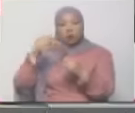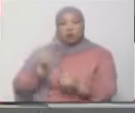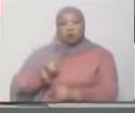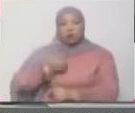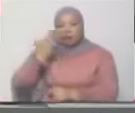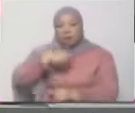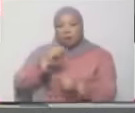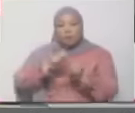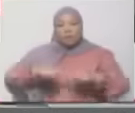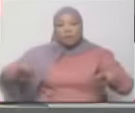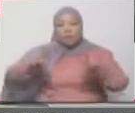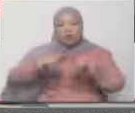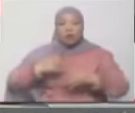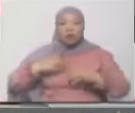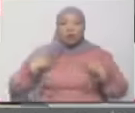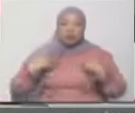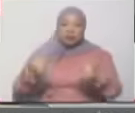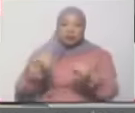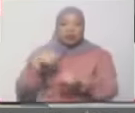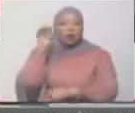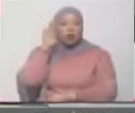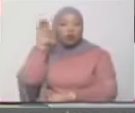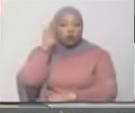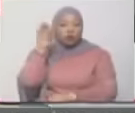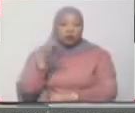valores y una vida sana hacia el futuro.